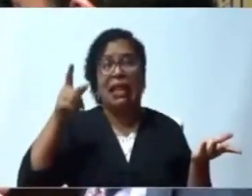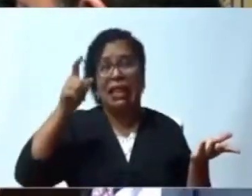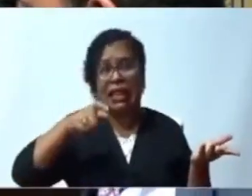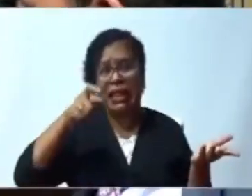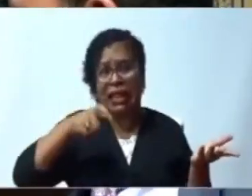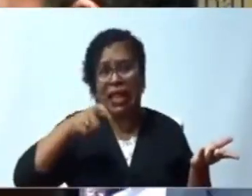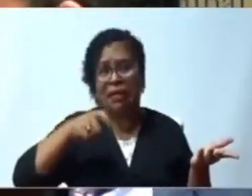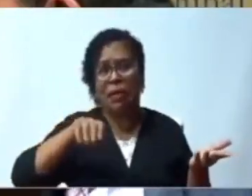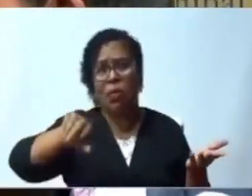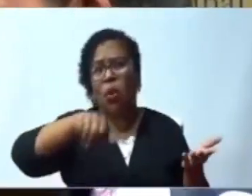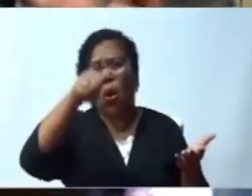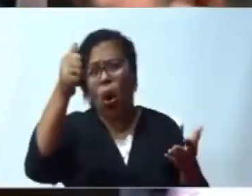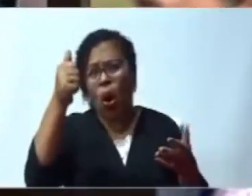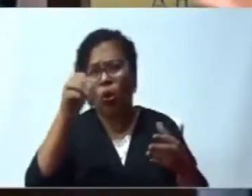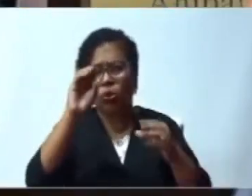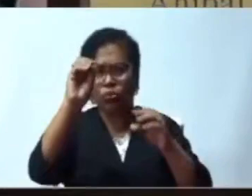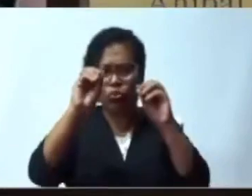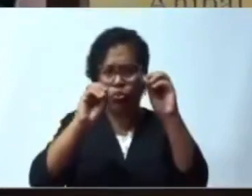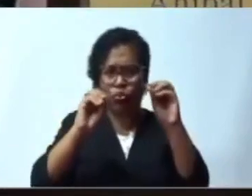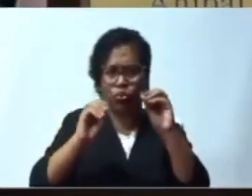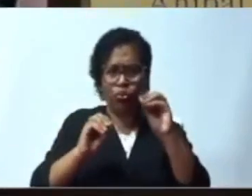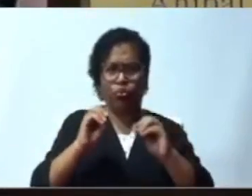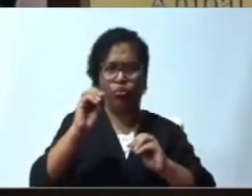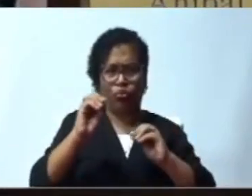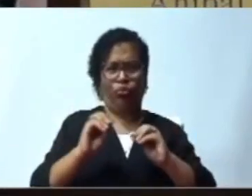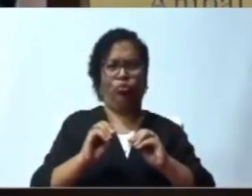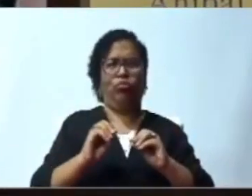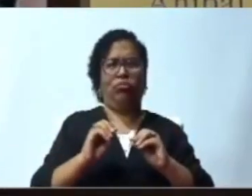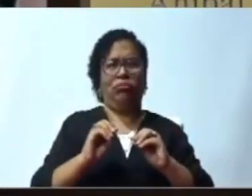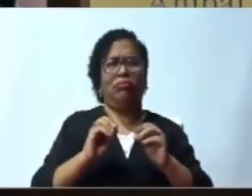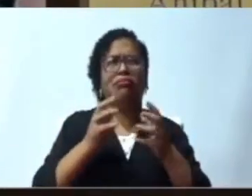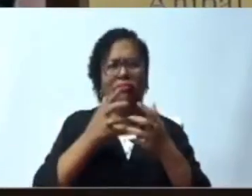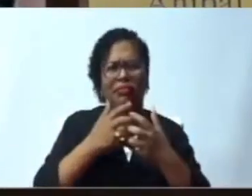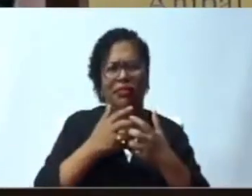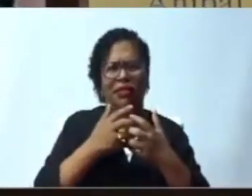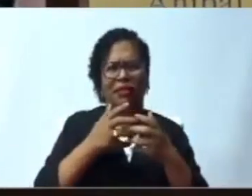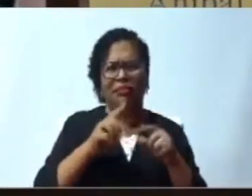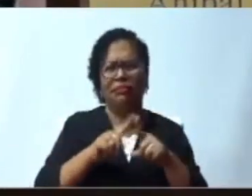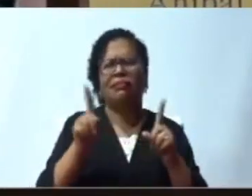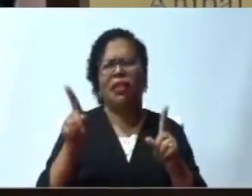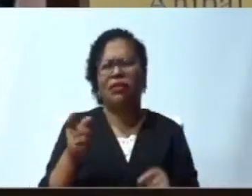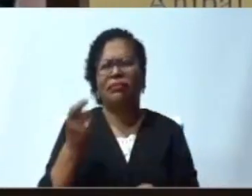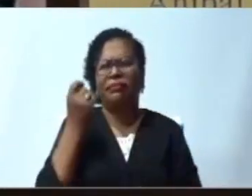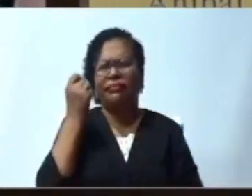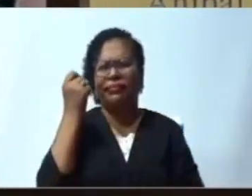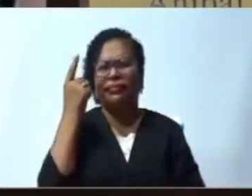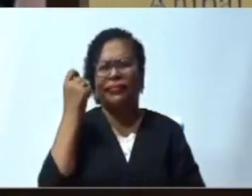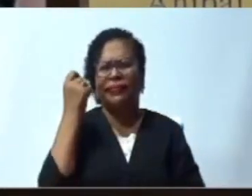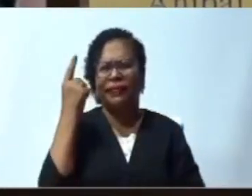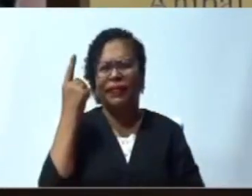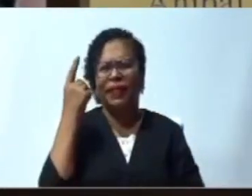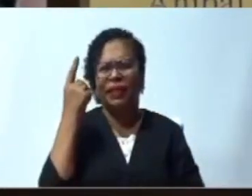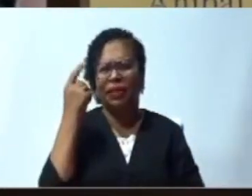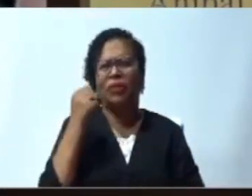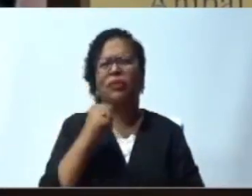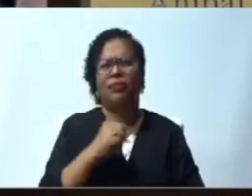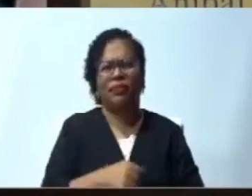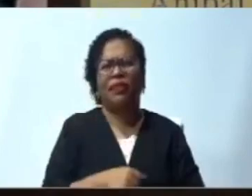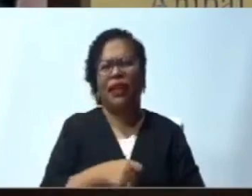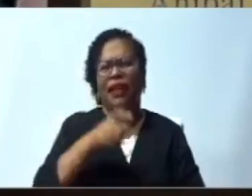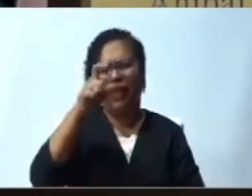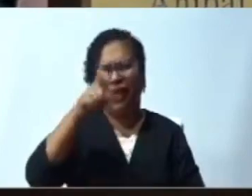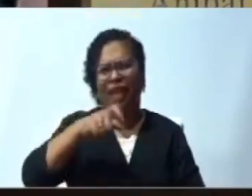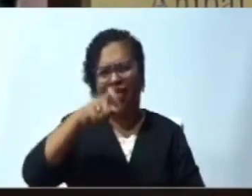oficinas están funcionando ahí, remozarlas, pero entiendo pertinente que las demás dependencias deben